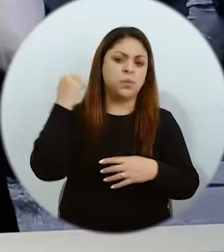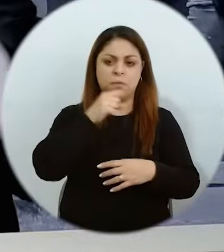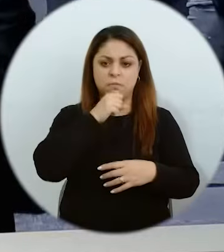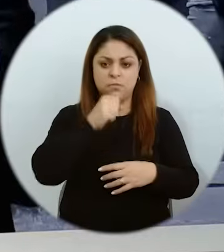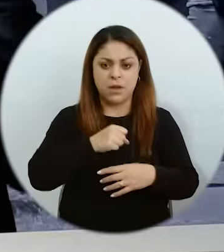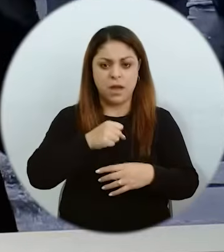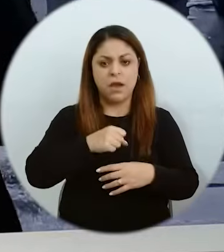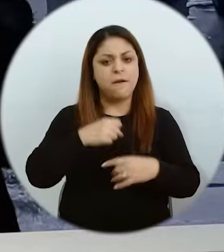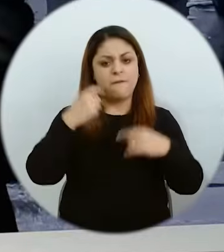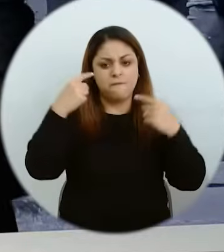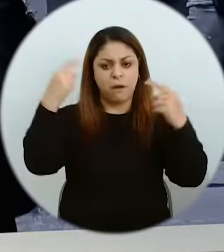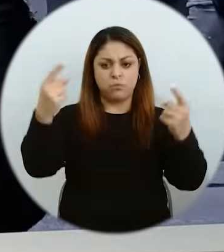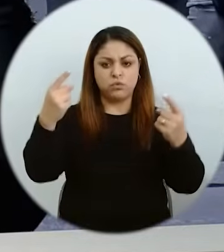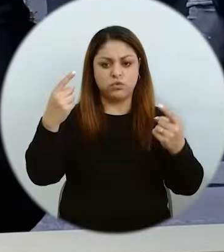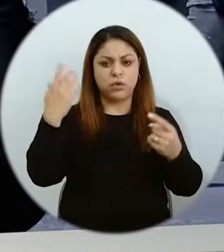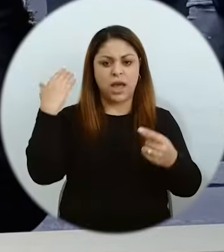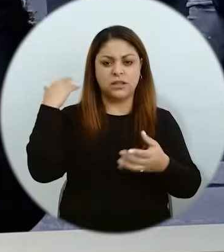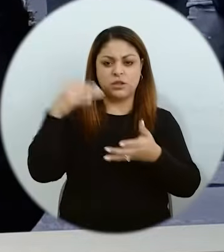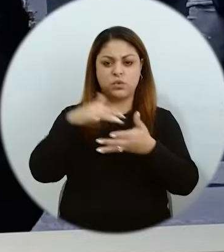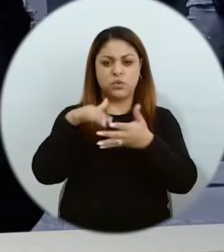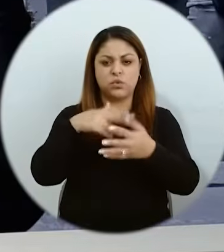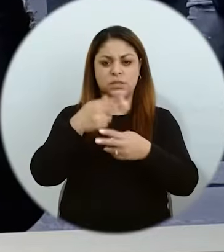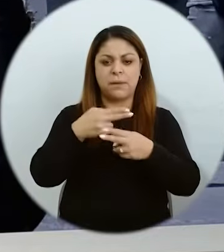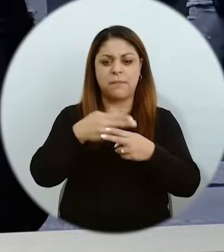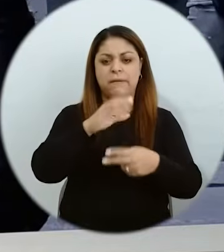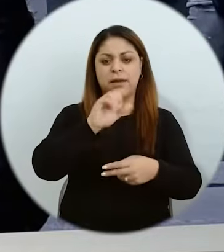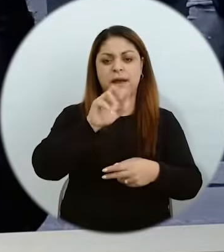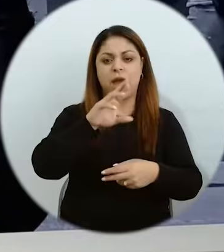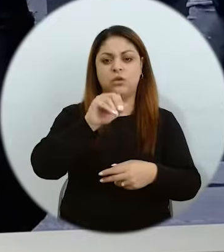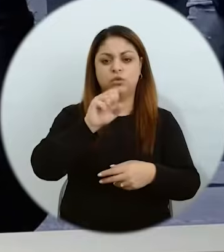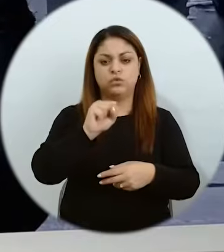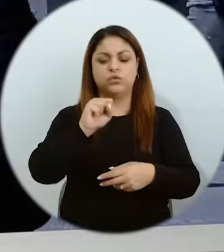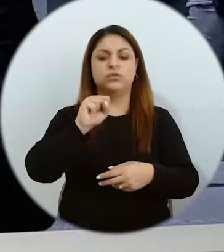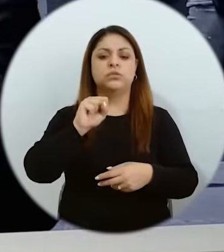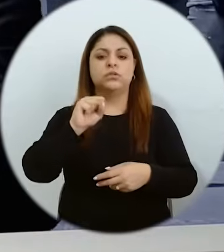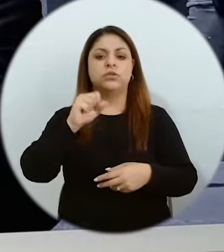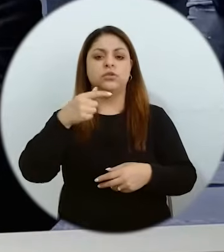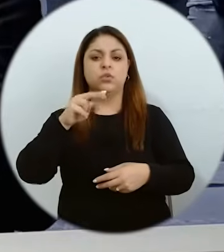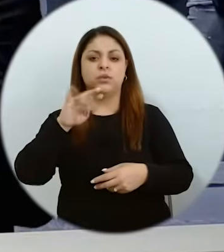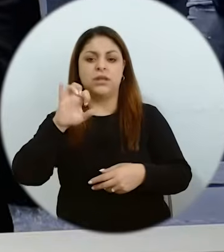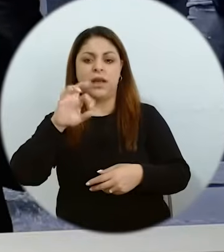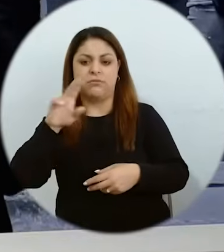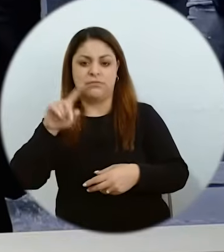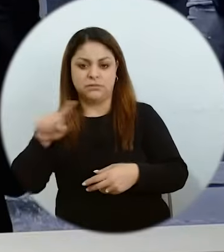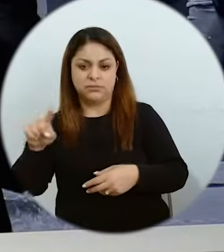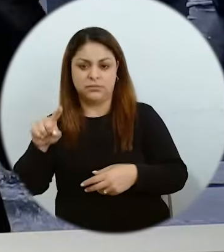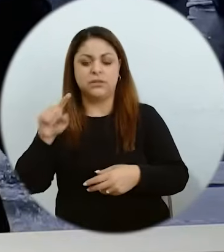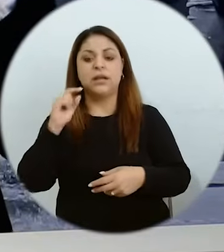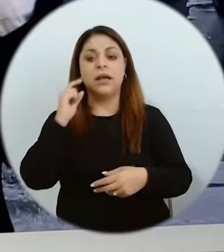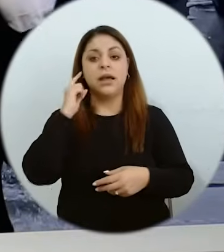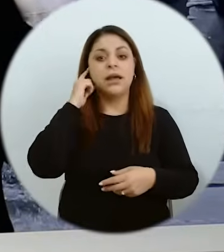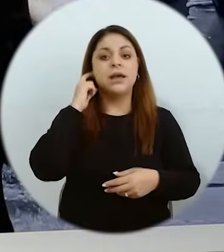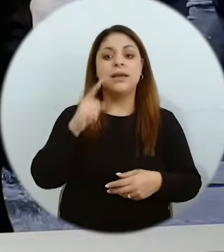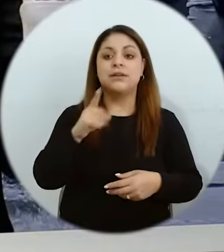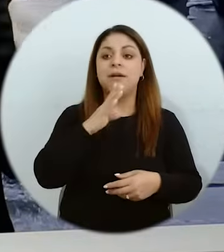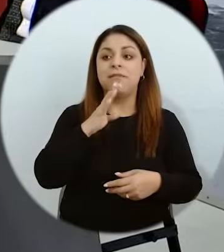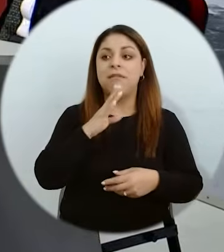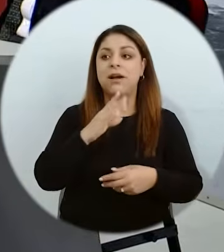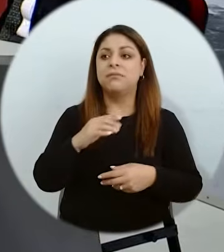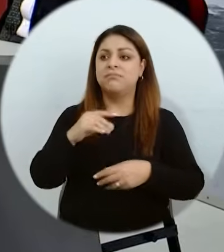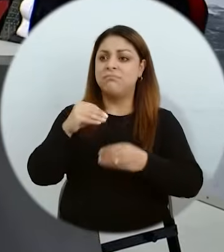de muy antiguo, un famoso aquel estudio de don Carlos José Gutiérrez, de que el Poder Judicial, la cúpula, dedicaba más tiempo